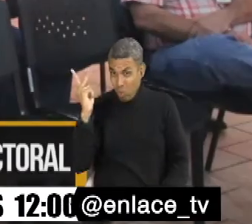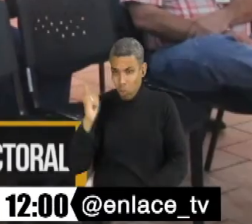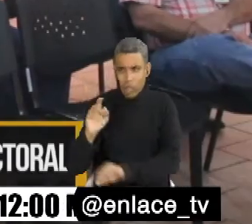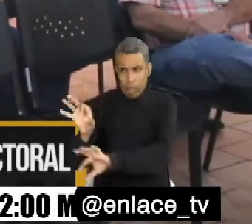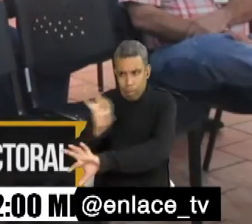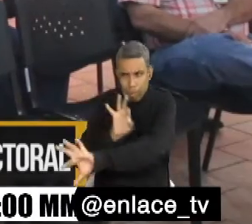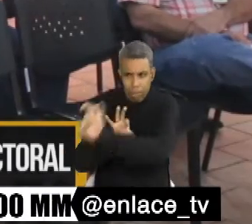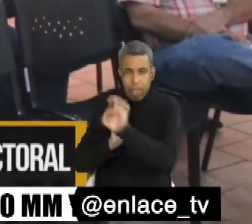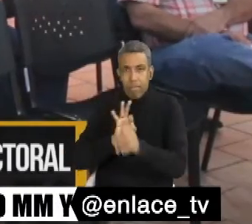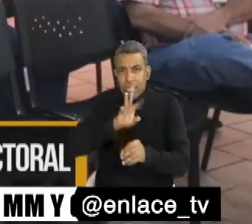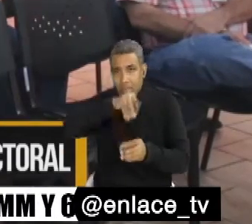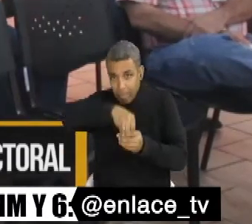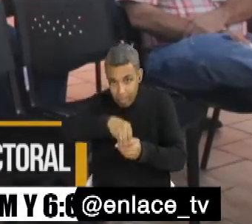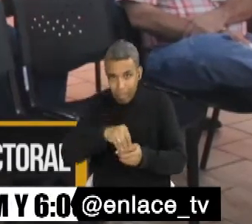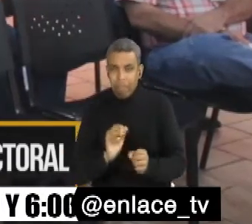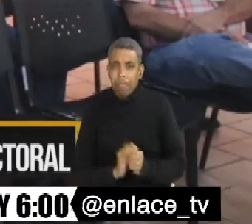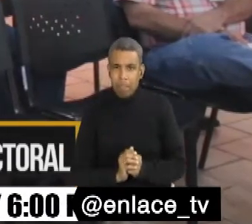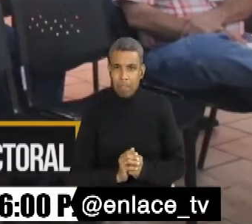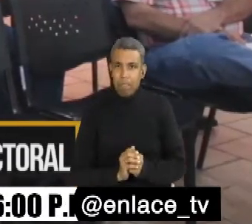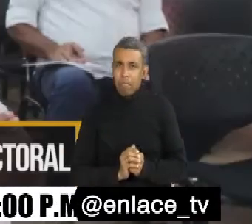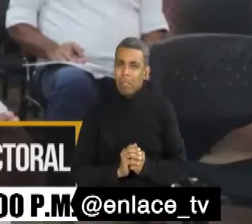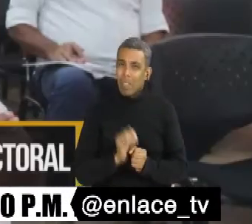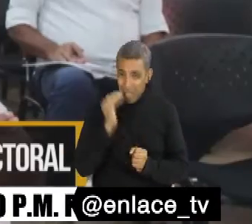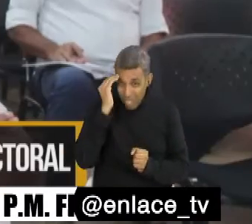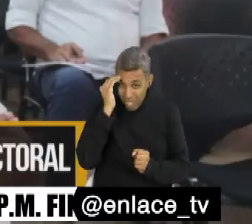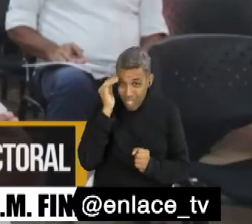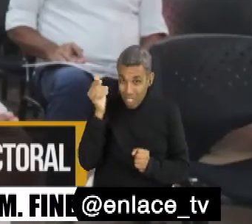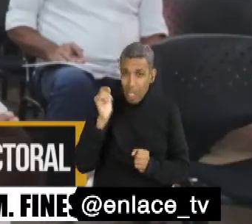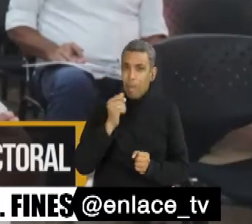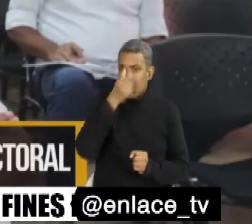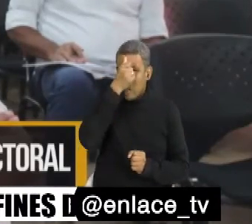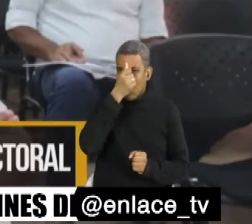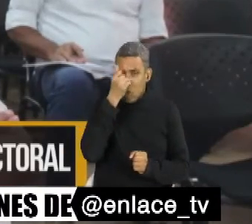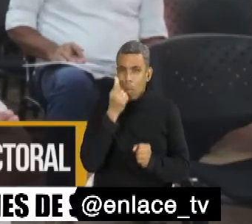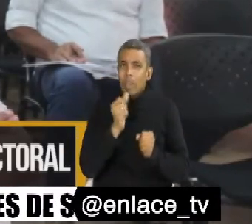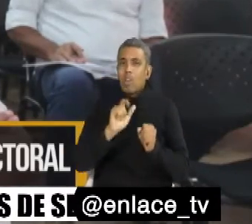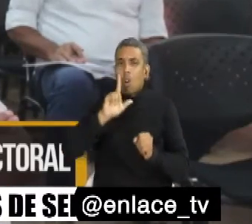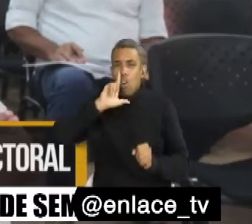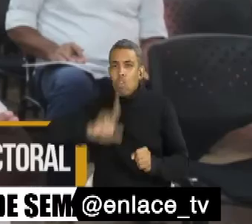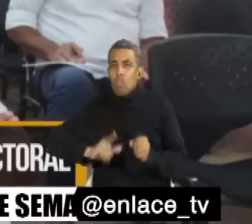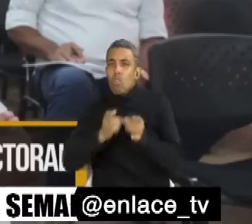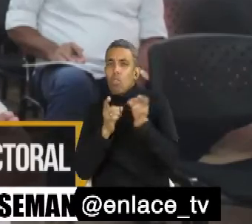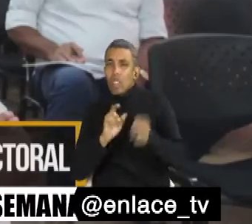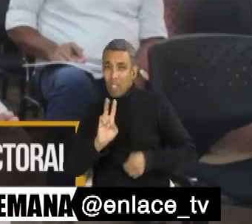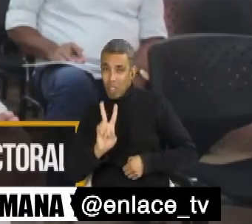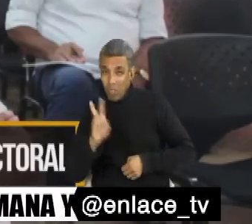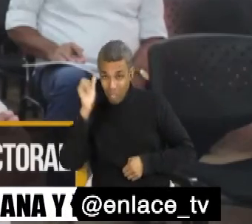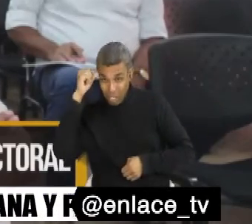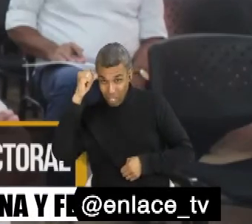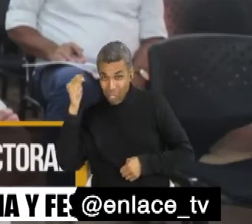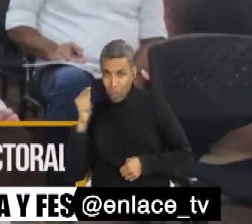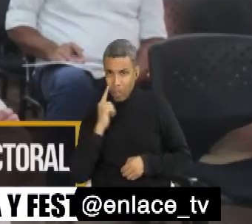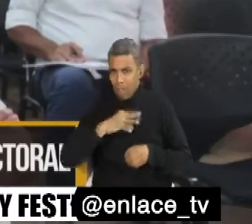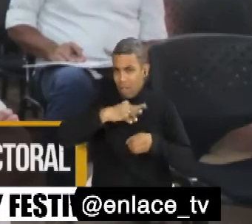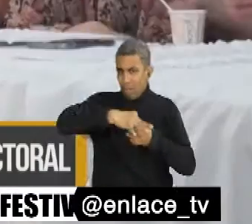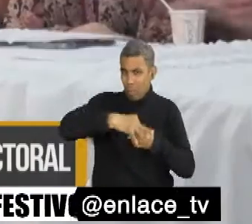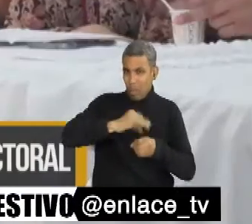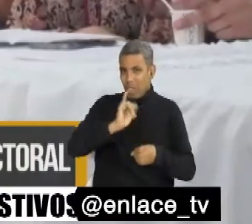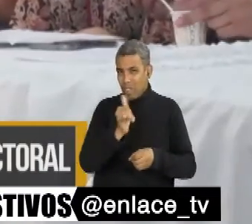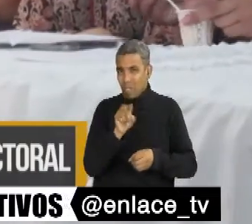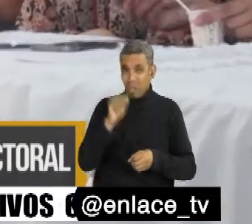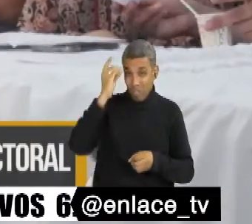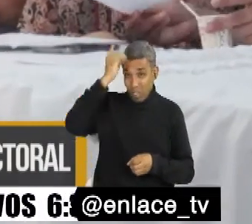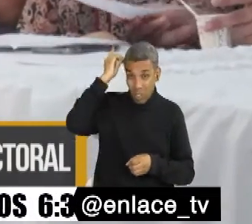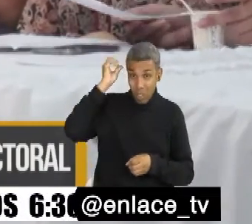para elecciones atípicas de referendo revocatorio del próximo domingo 2 de julio. Se trata de Alejandra Lerma y Héctor Ariel López Daza.